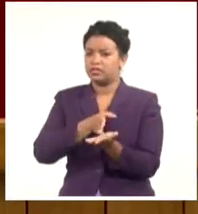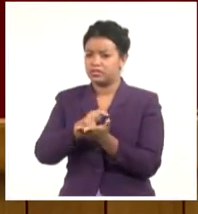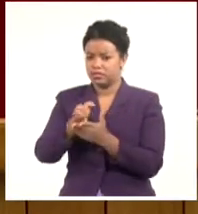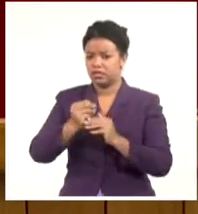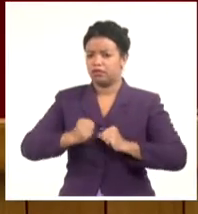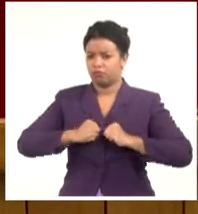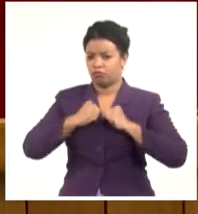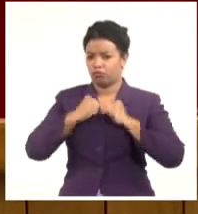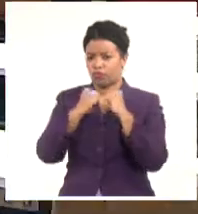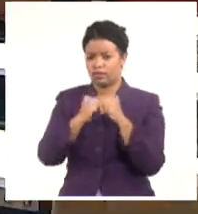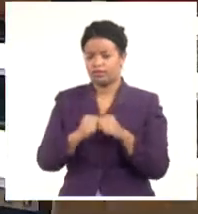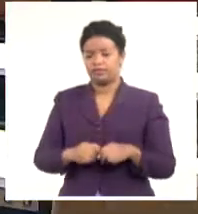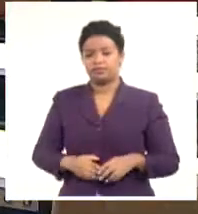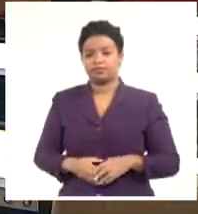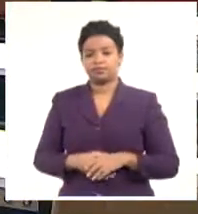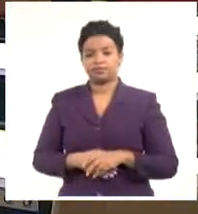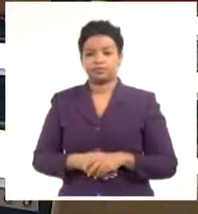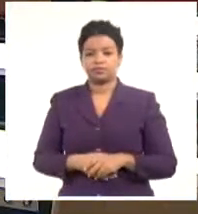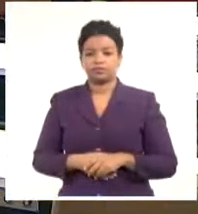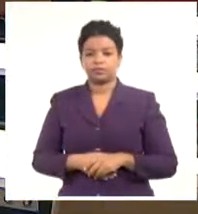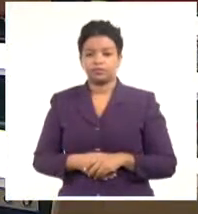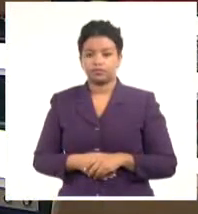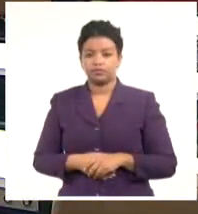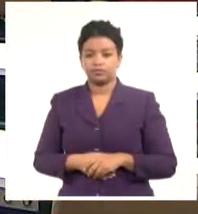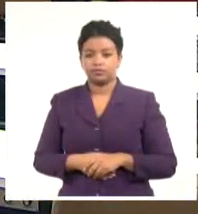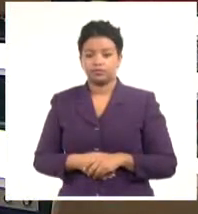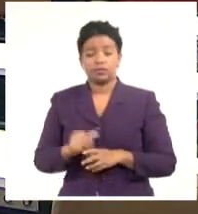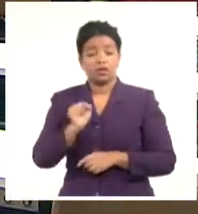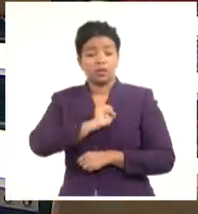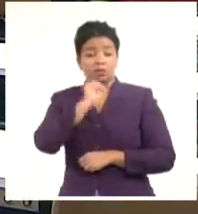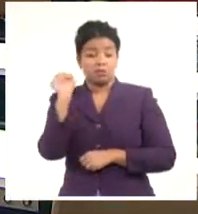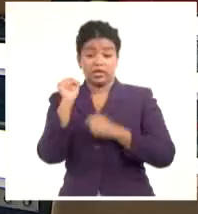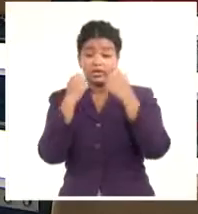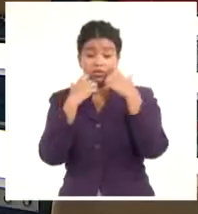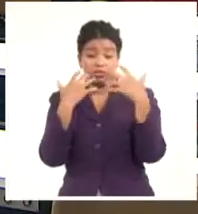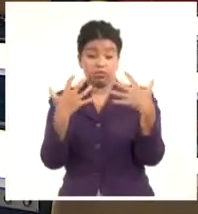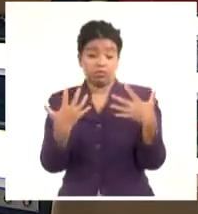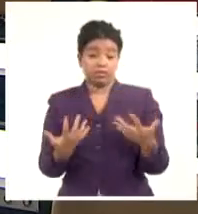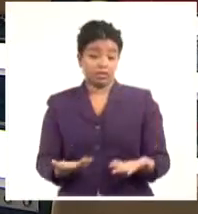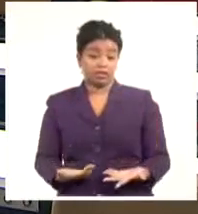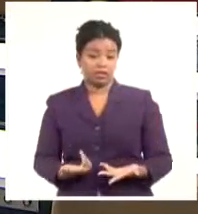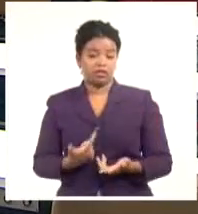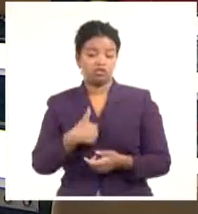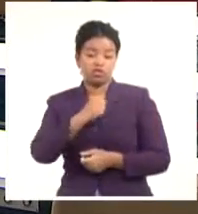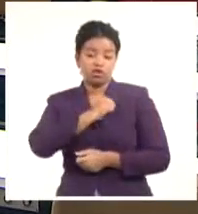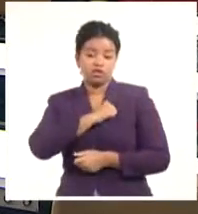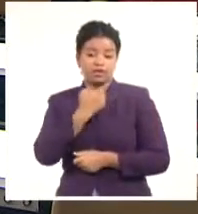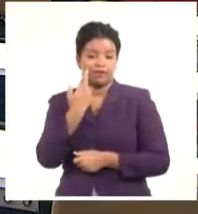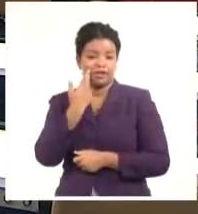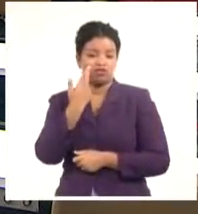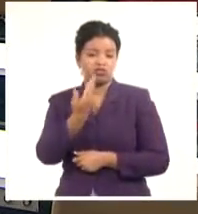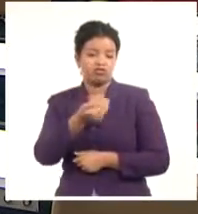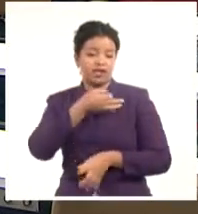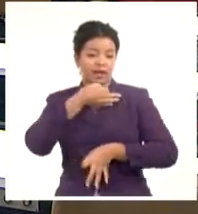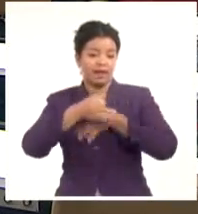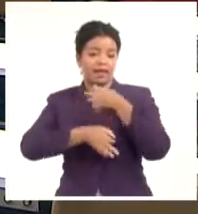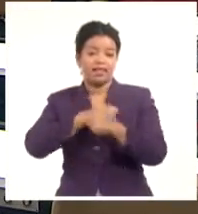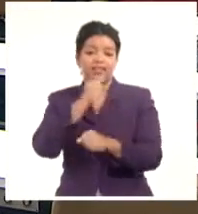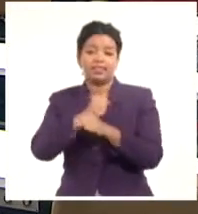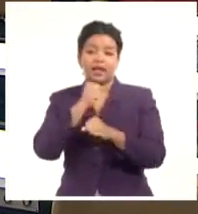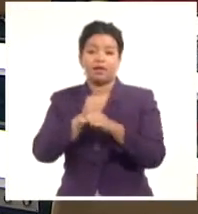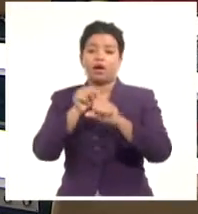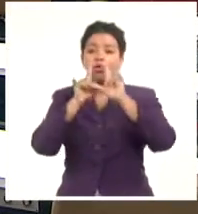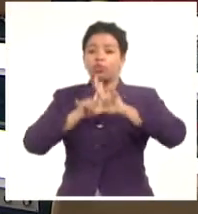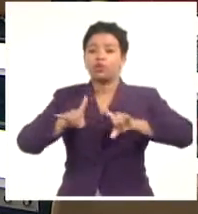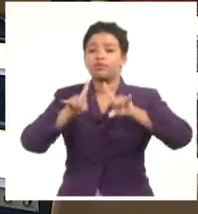juvenil. Como méritos relevantes a nivel de toda la sociedad, quiero reconocer y destacar el papel de los